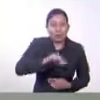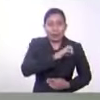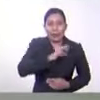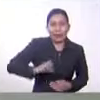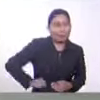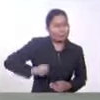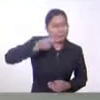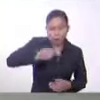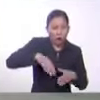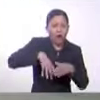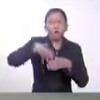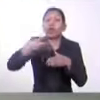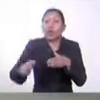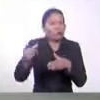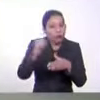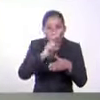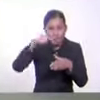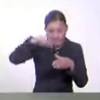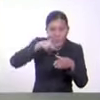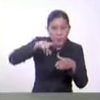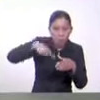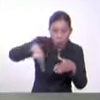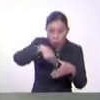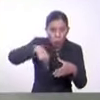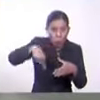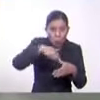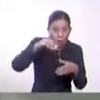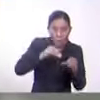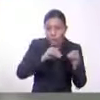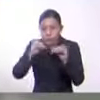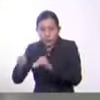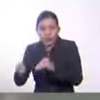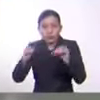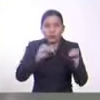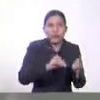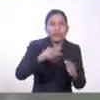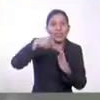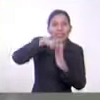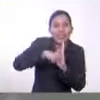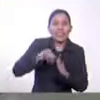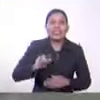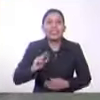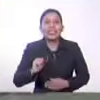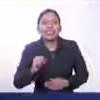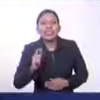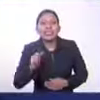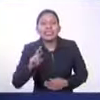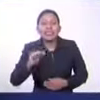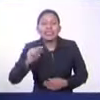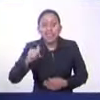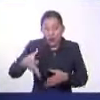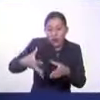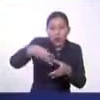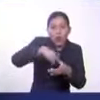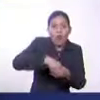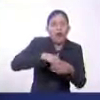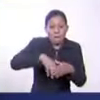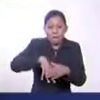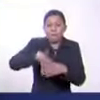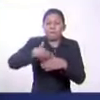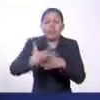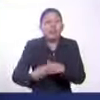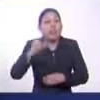mismo territorio salvadoreño. A eso lo vamos a comprender como interno, pero externo es si tú